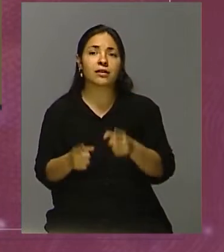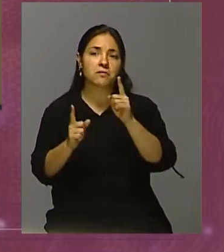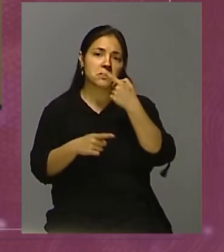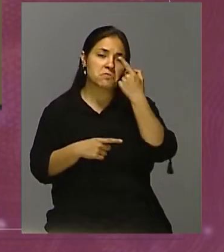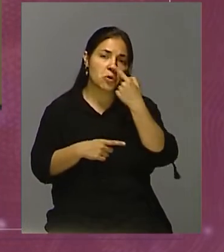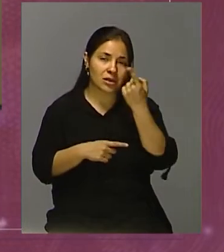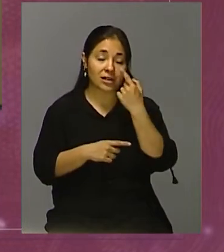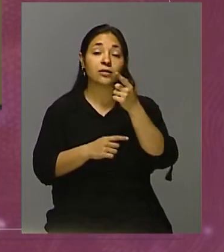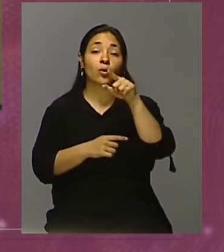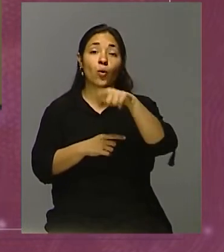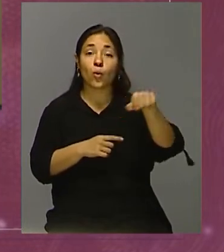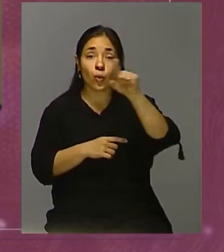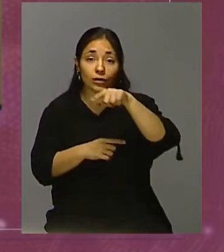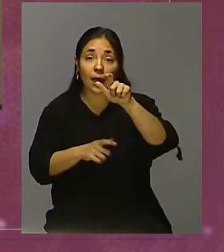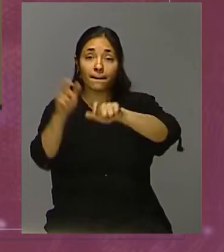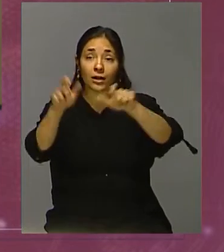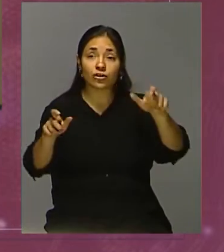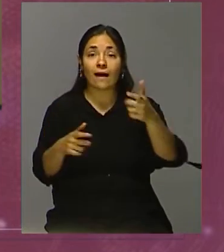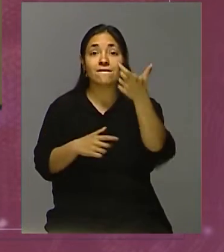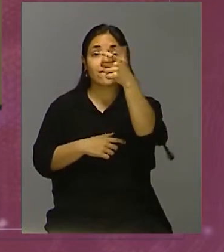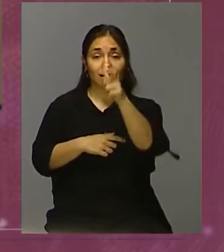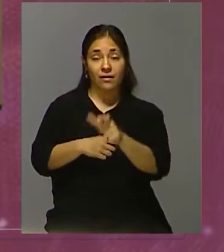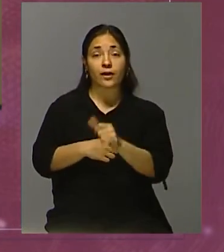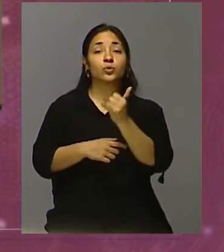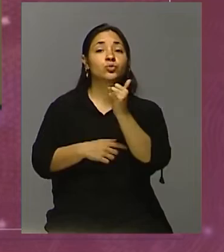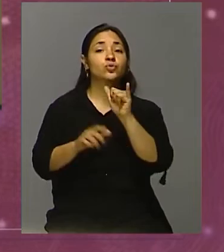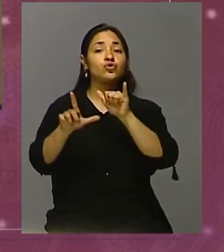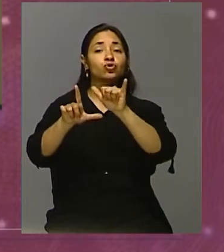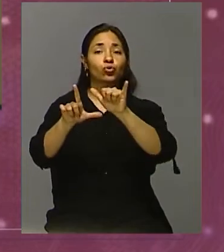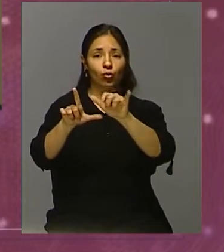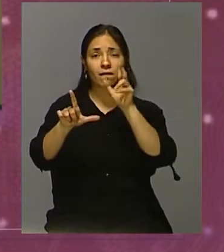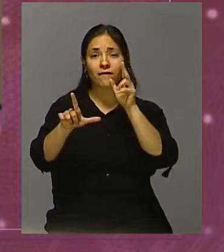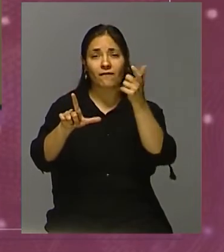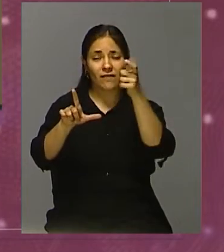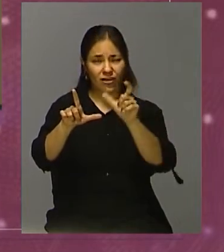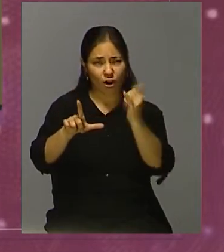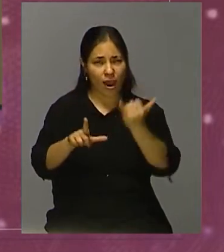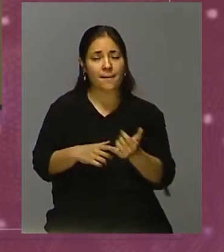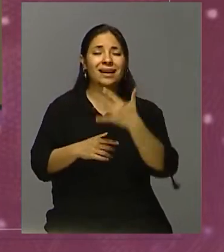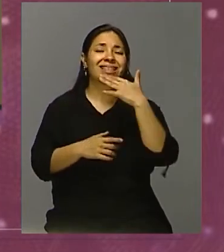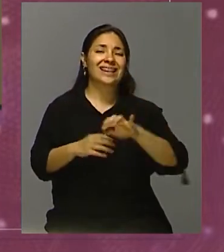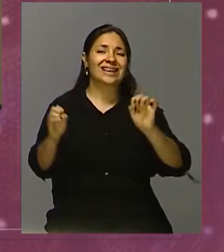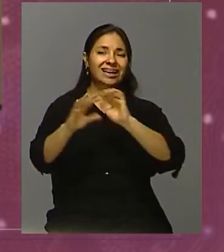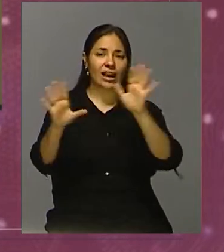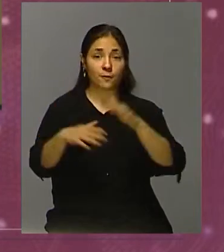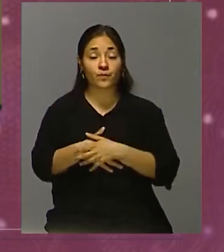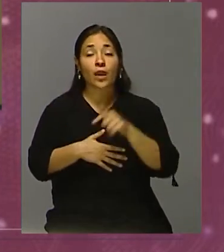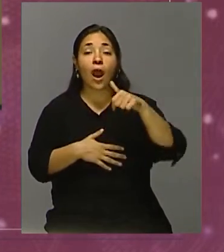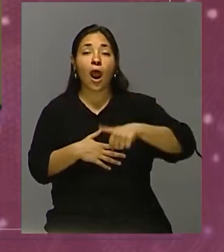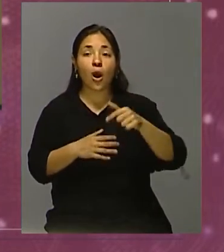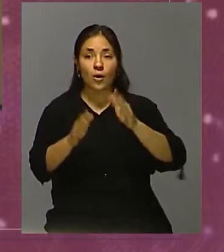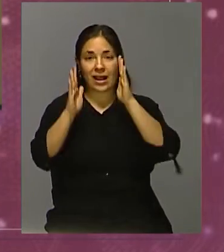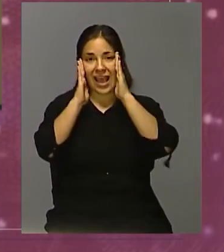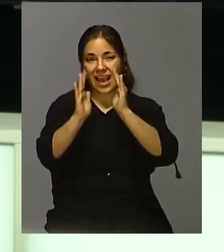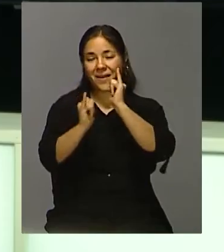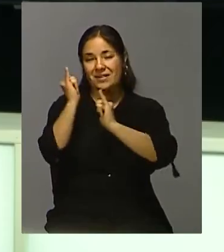la gente que puede ver tus videos en tu canal de YouTube para también entender un poco más sobre el tema, porque ahora nos vamos a ocupar de una parte